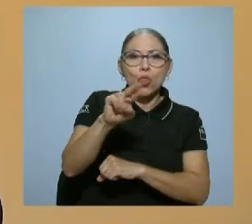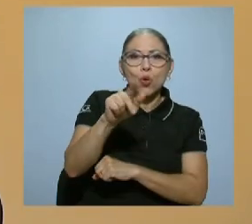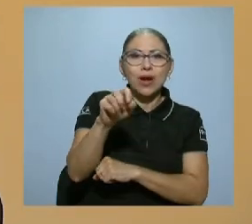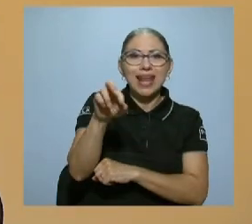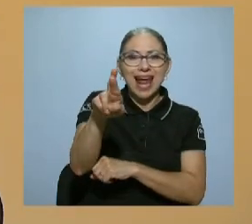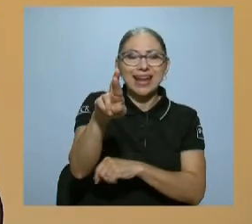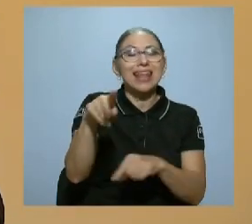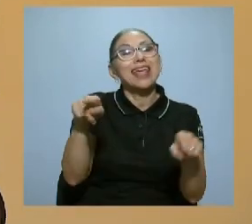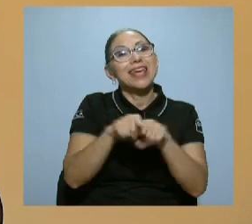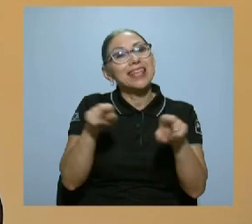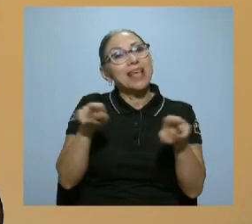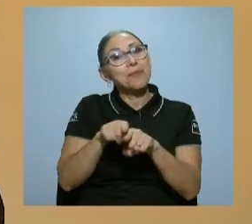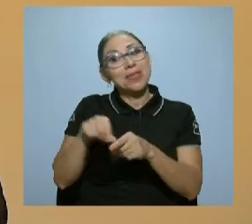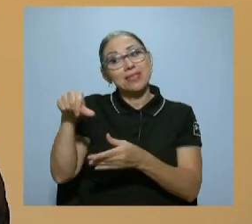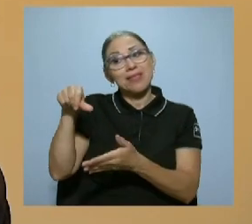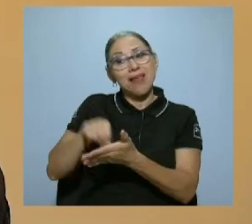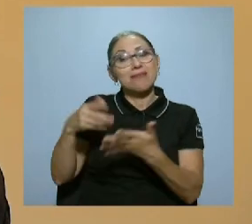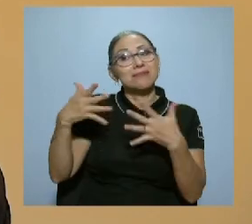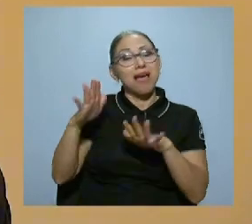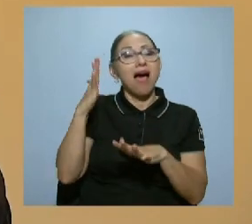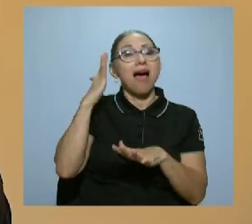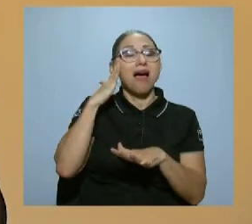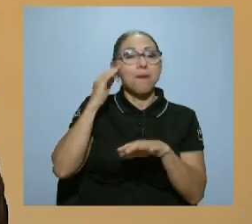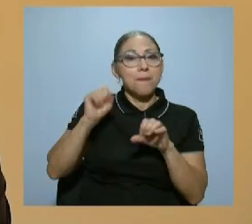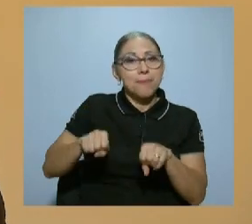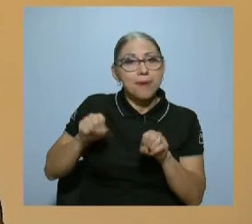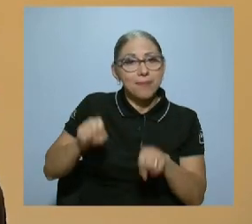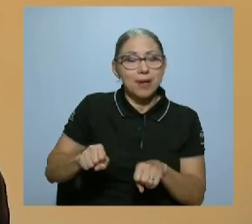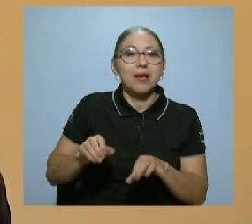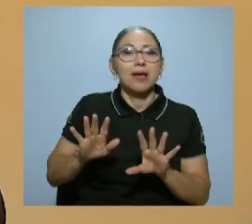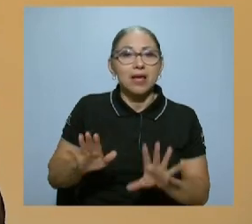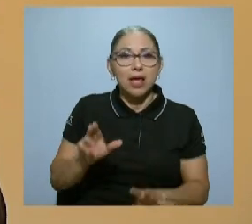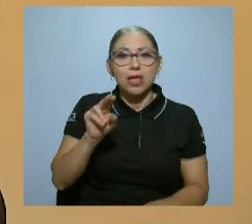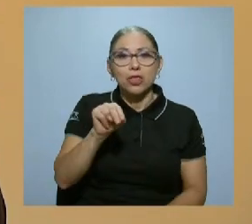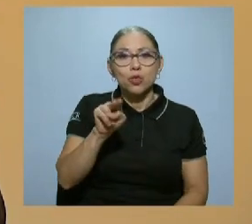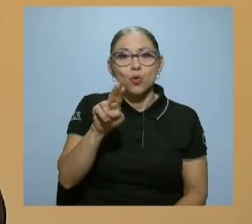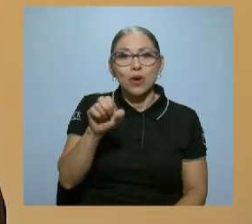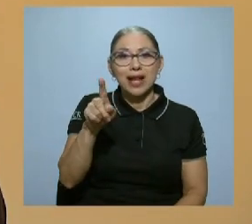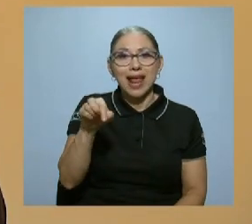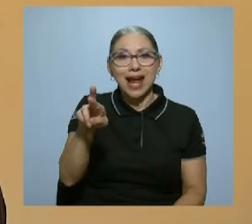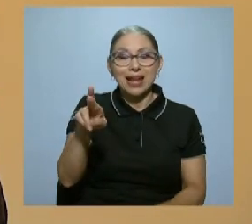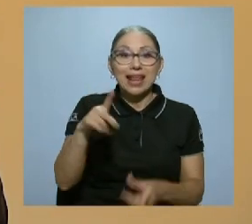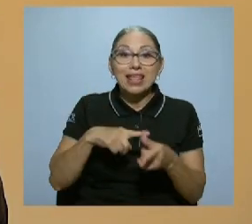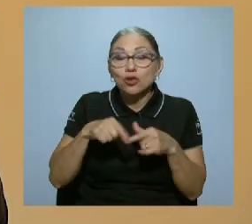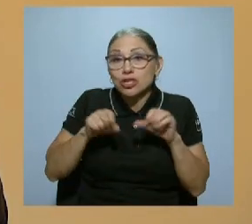tener la capacidad nuclear. Entonces podríamos ver un enfrentamiento